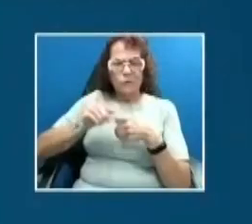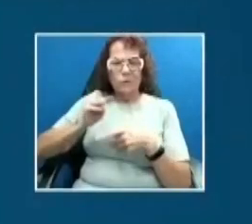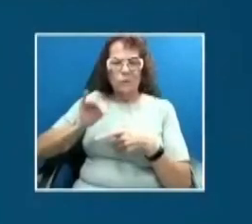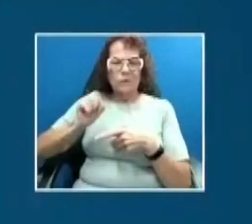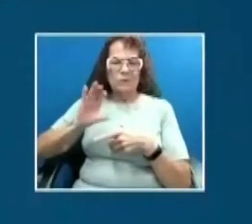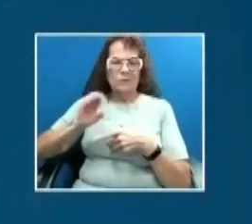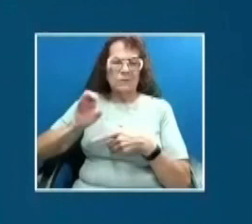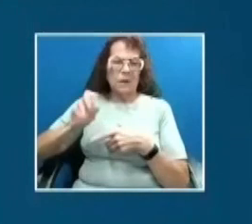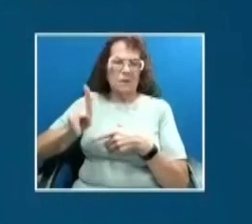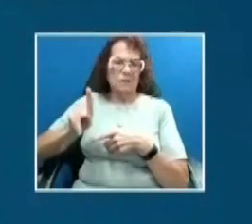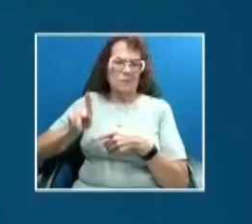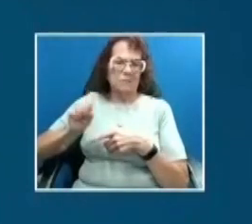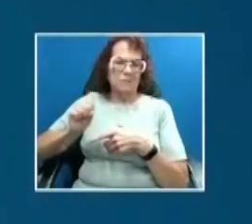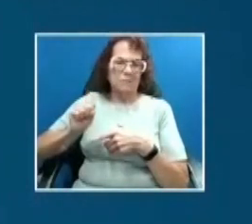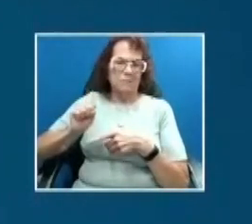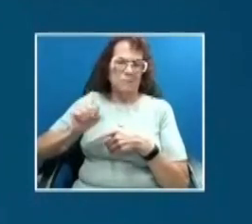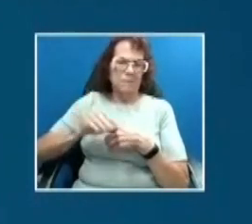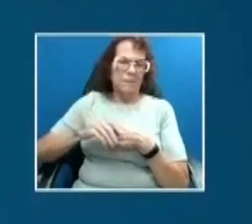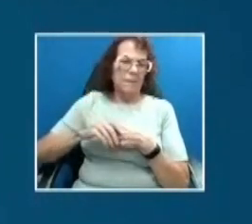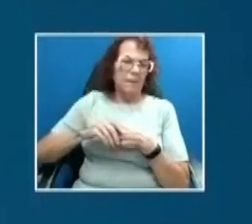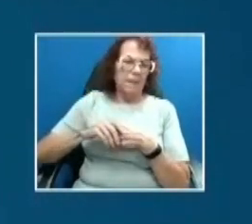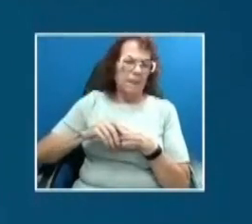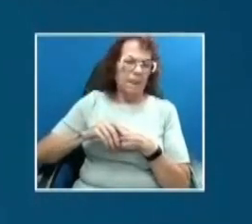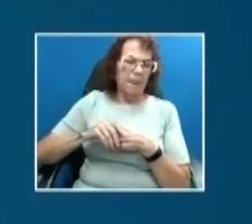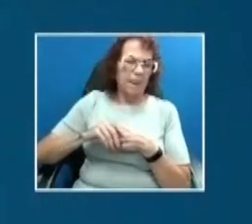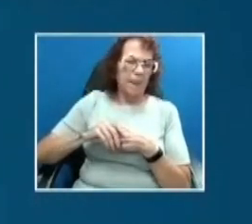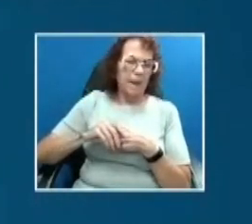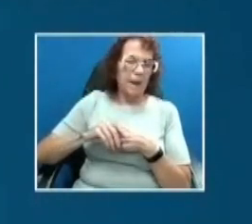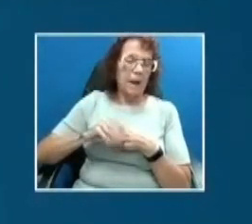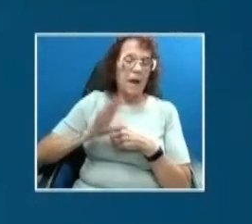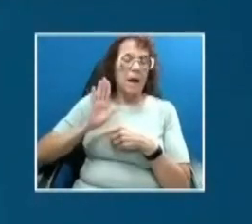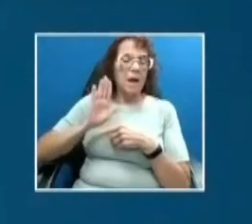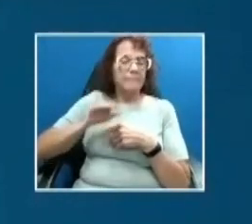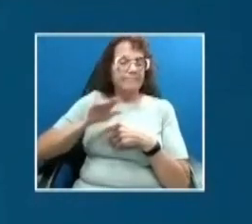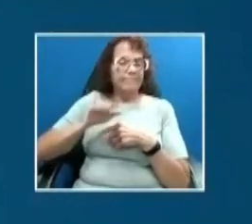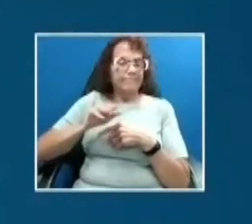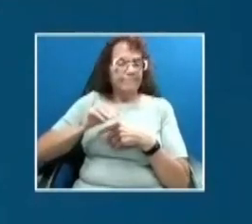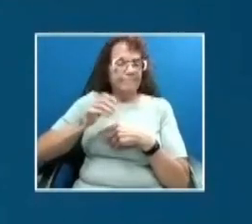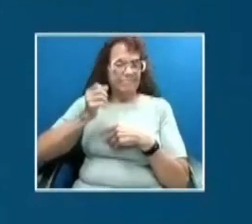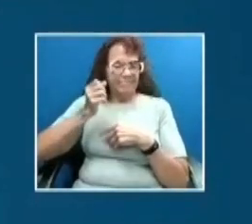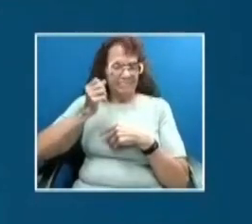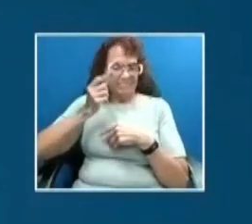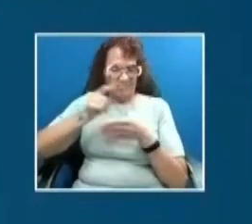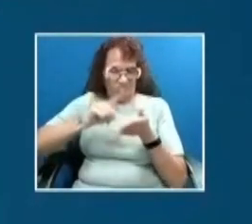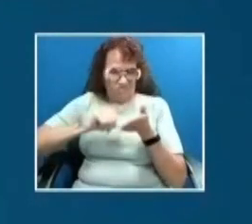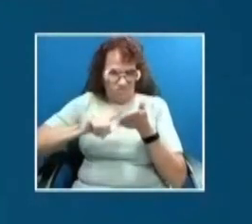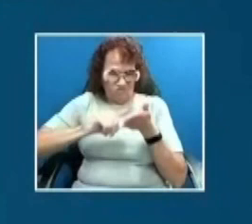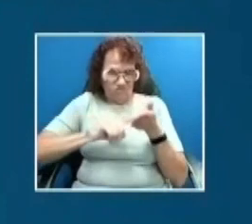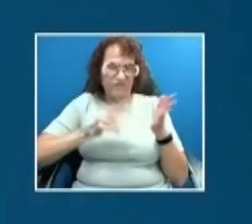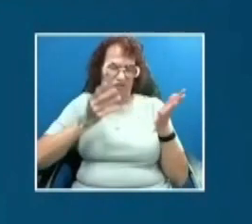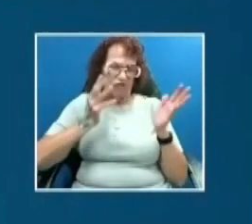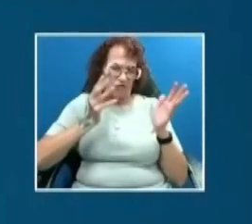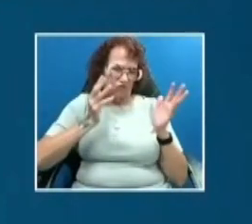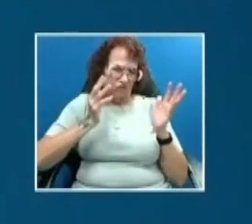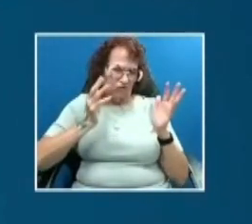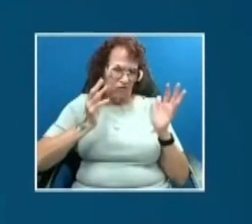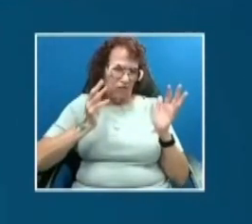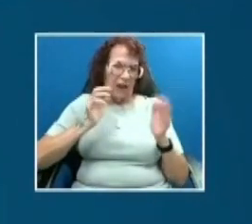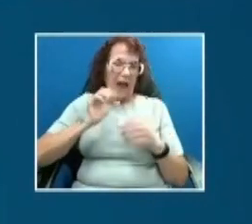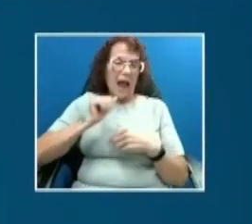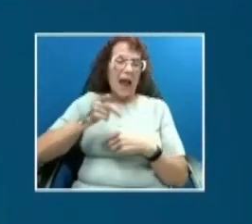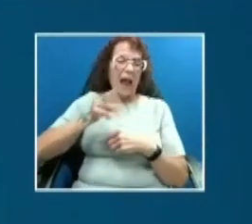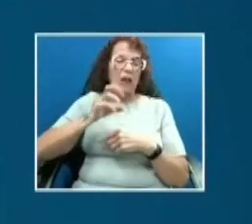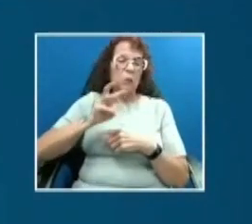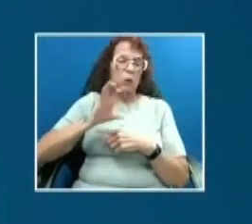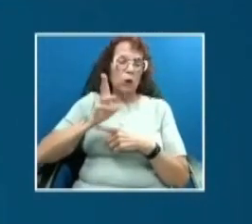el gobernador Cuomo. La investigación independiente concluyó que el gobernador Andrew Cuomo acosó sexualmente a múltiples mujeres y al